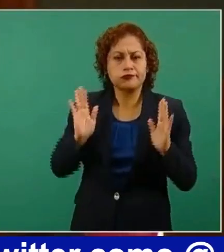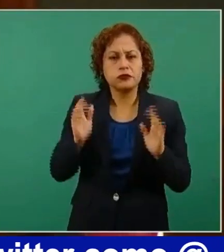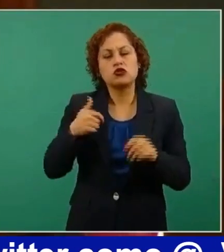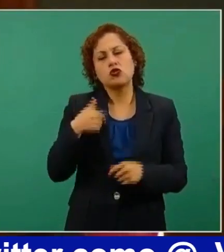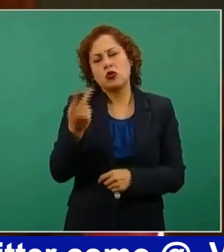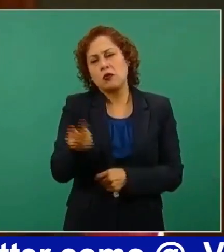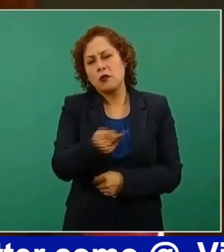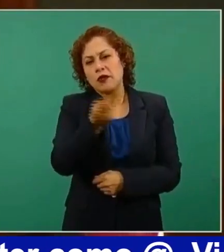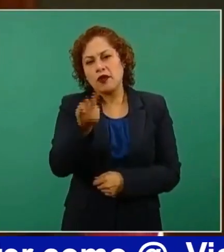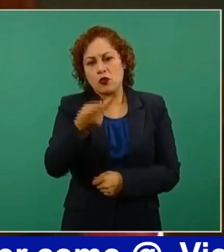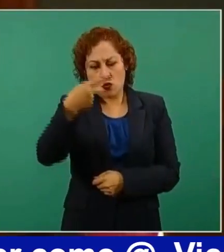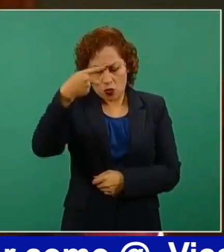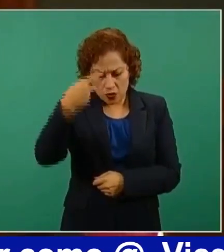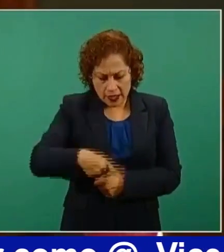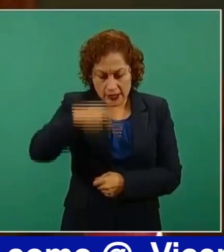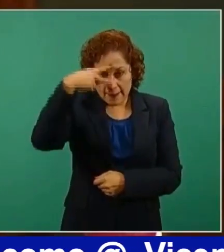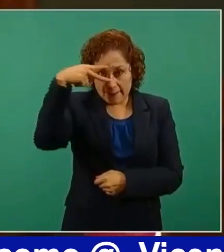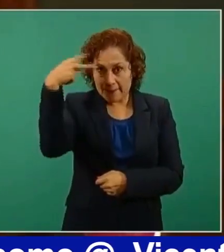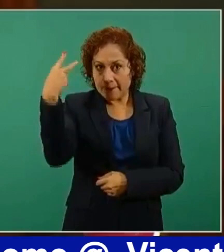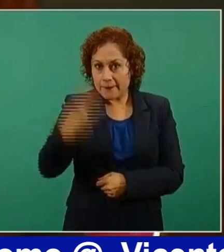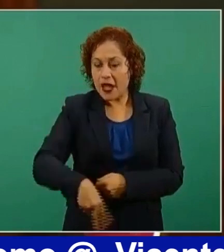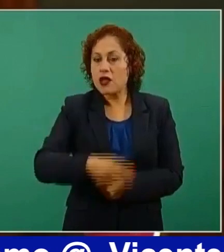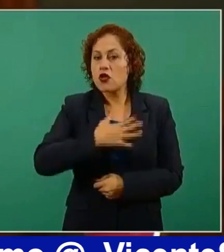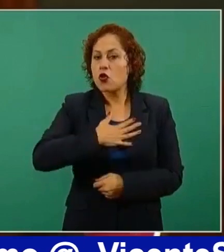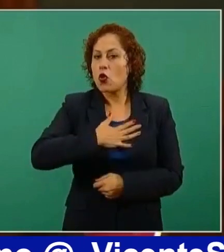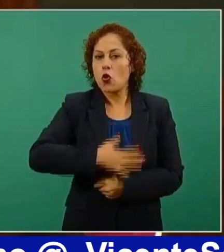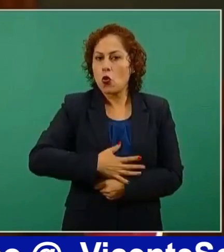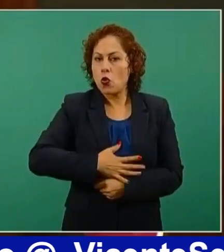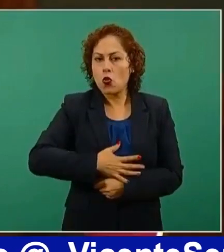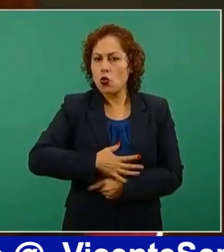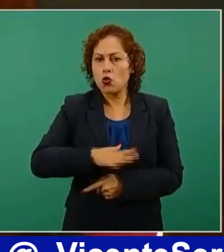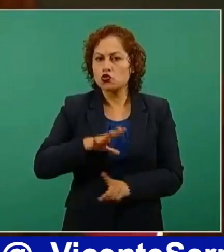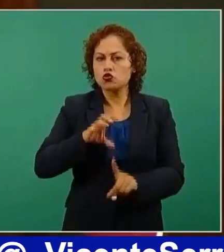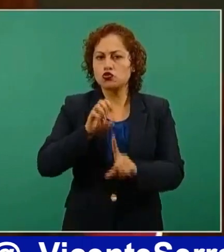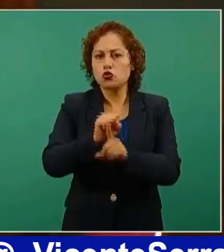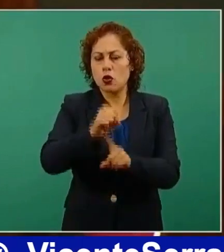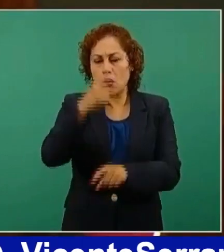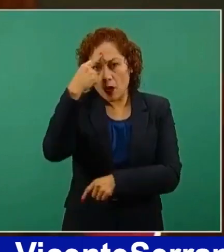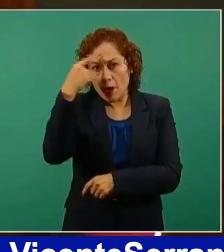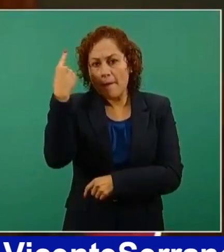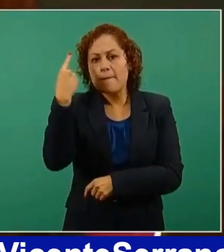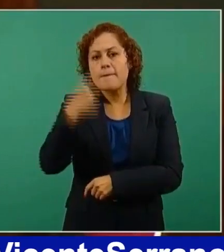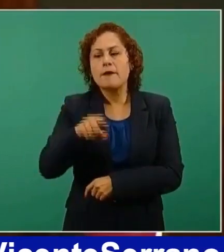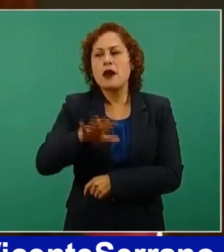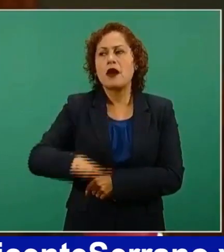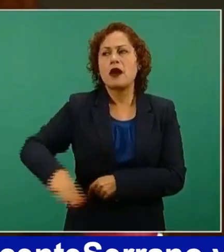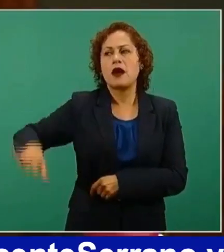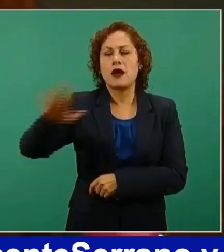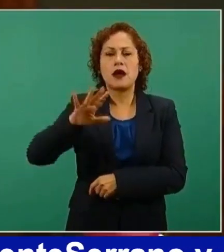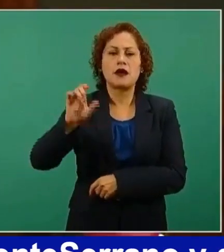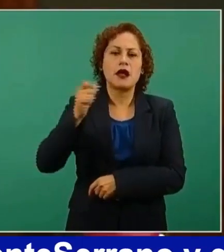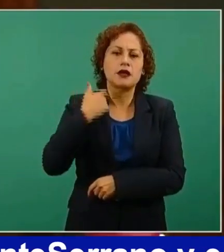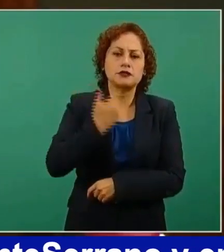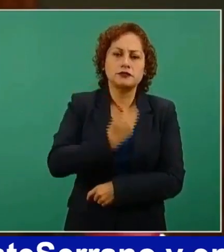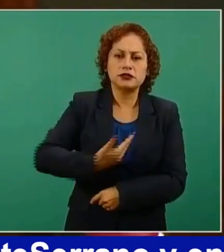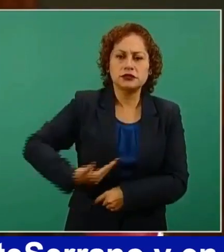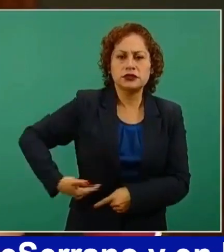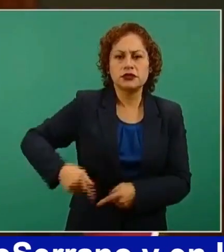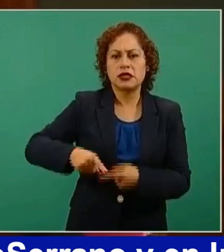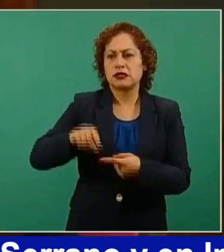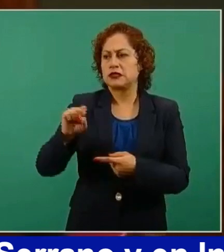mexicana para enjuiciar a estos expresidentes desde Salinas, Fox, Calderón, Enrique Peña Nieto,